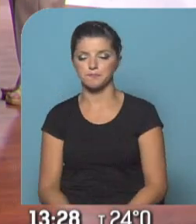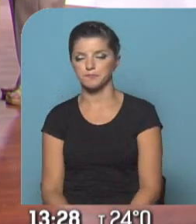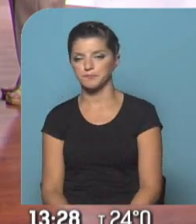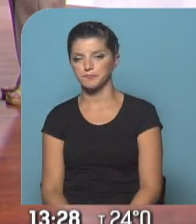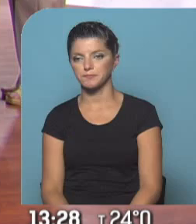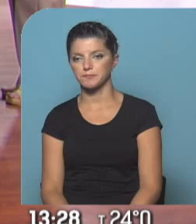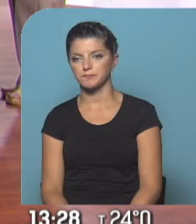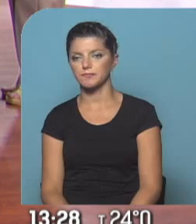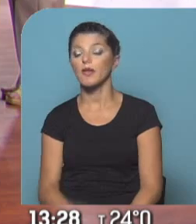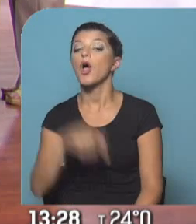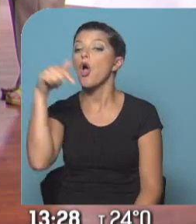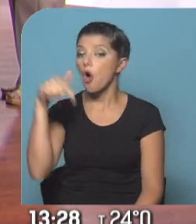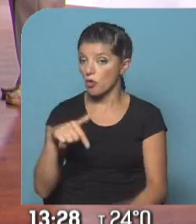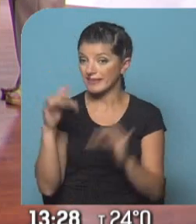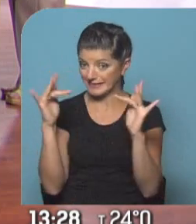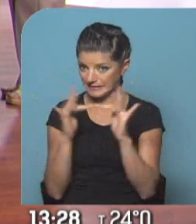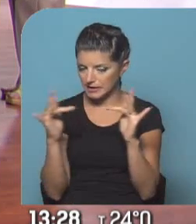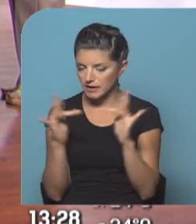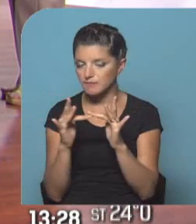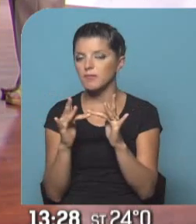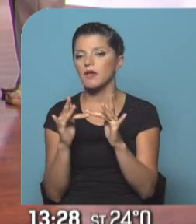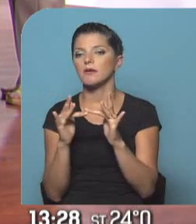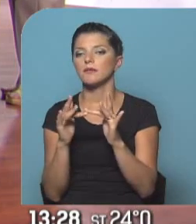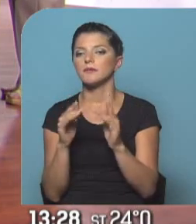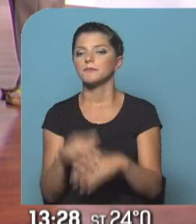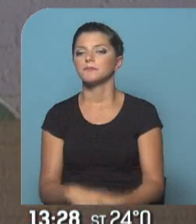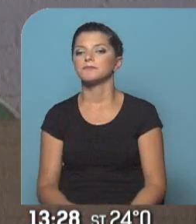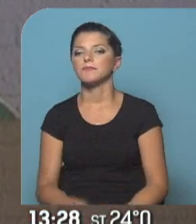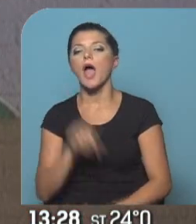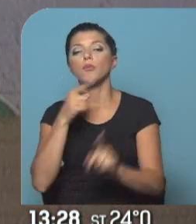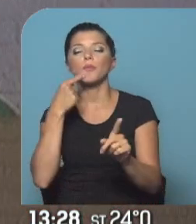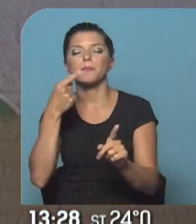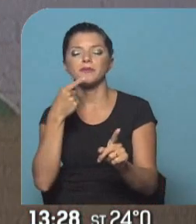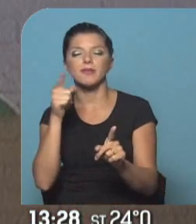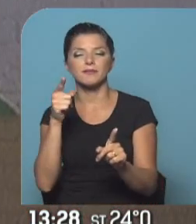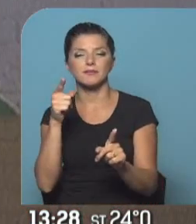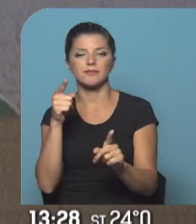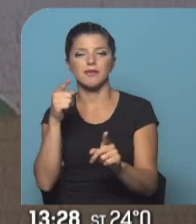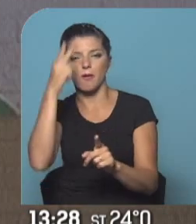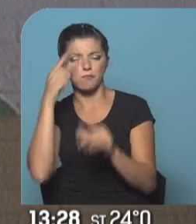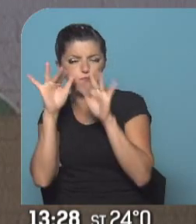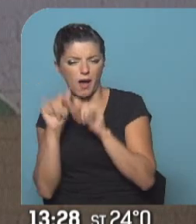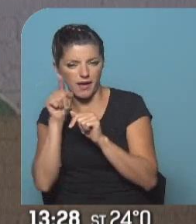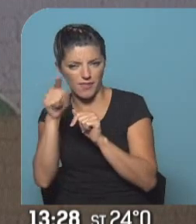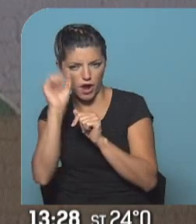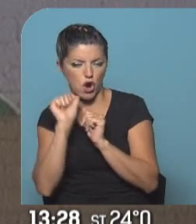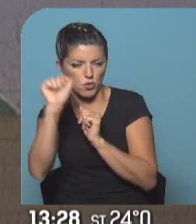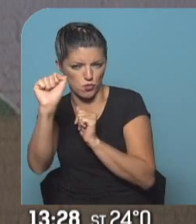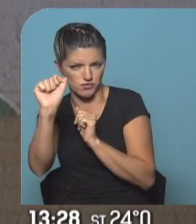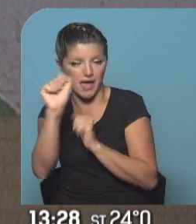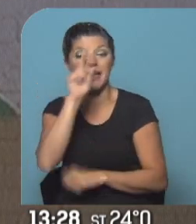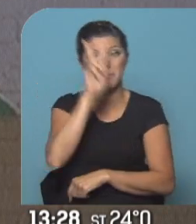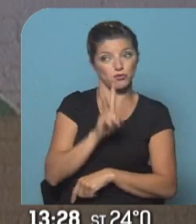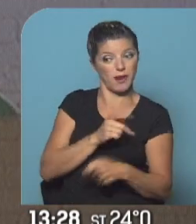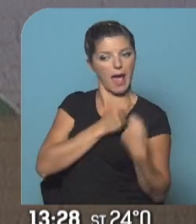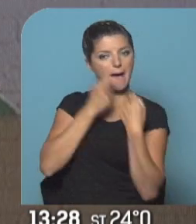en las redes se está hablando de la aparente participación de Rusia, de hackers rusos apoyados por venezolanos